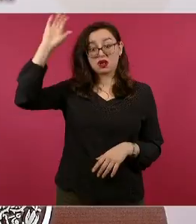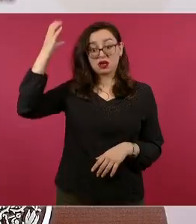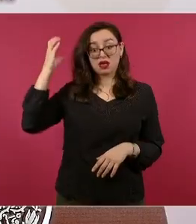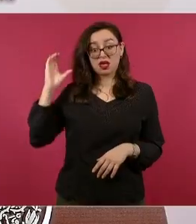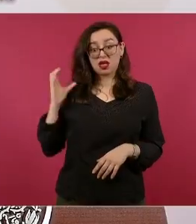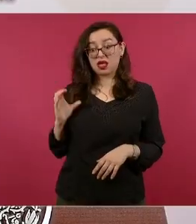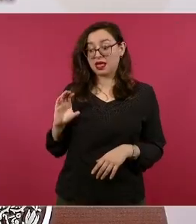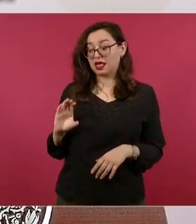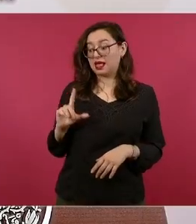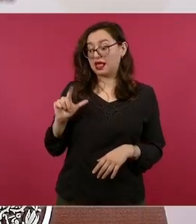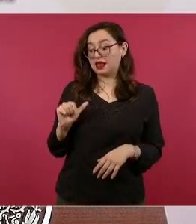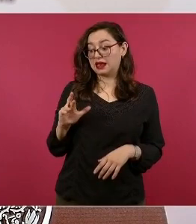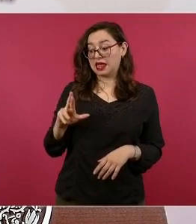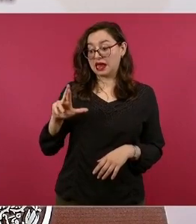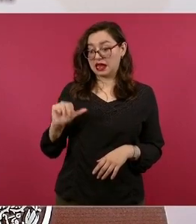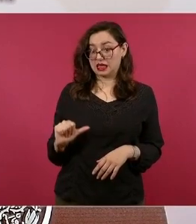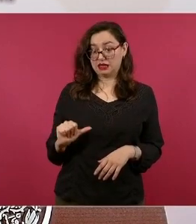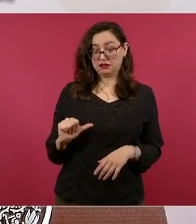desde